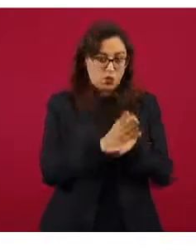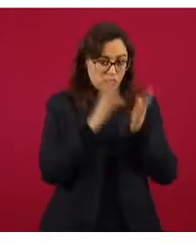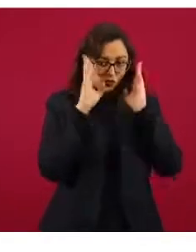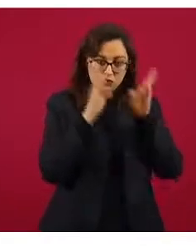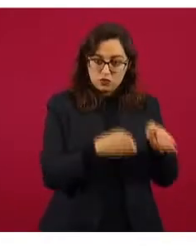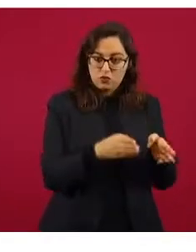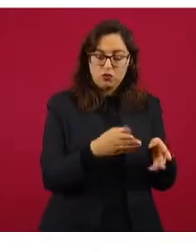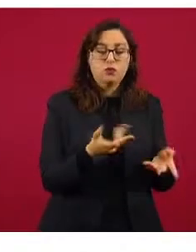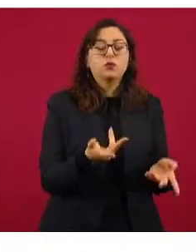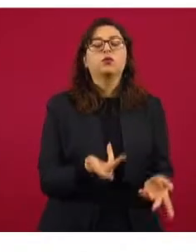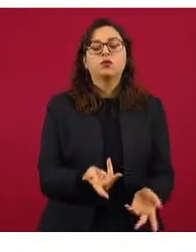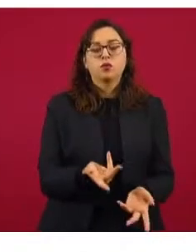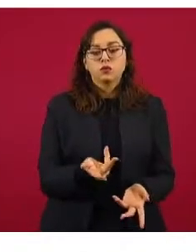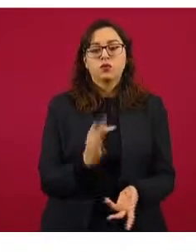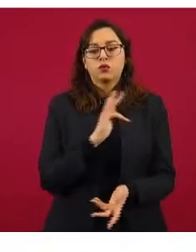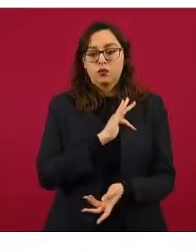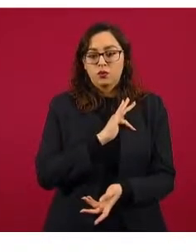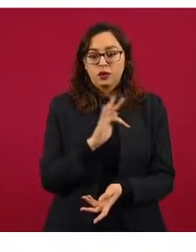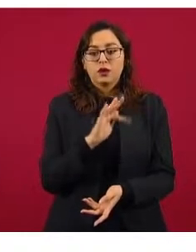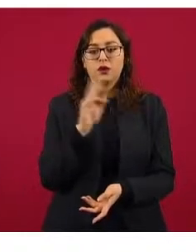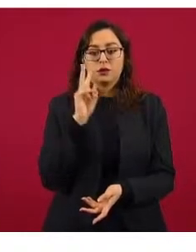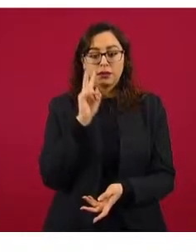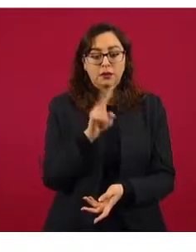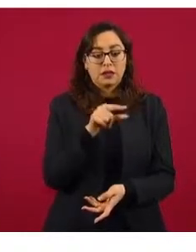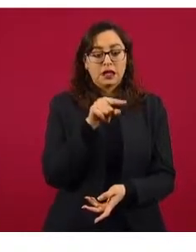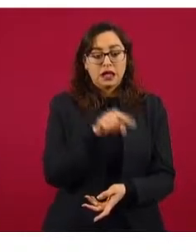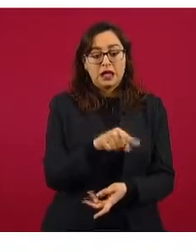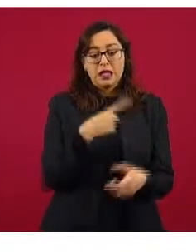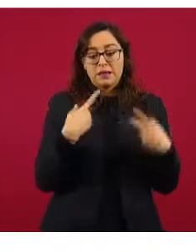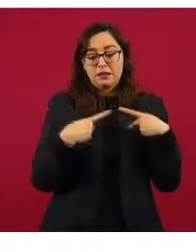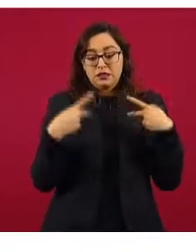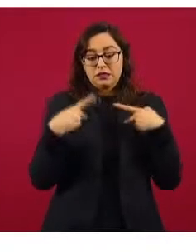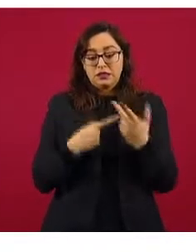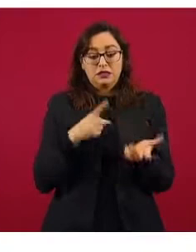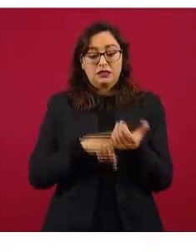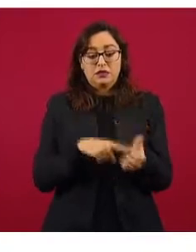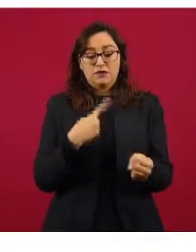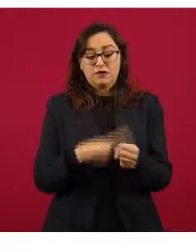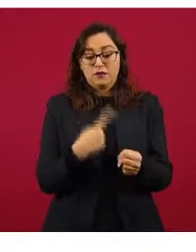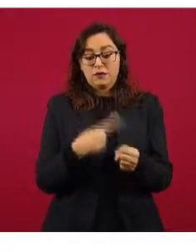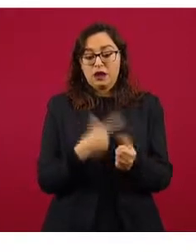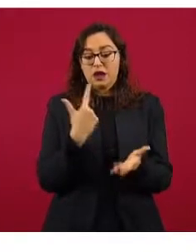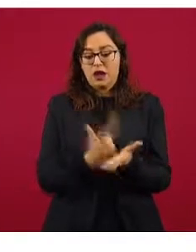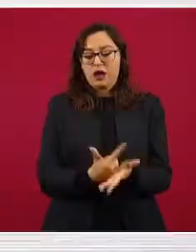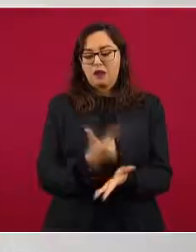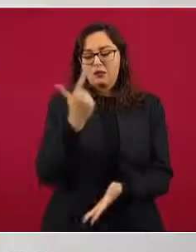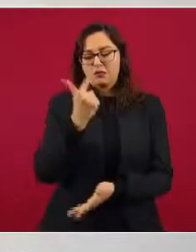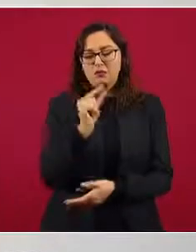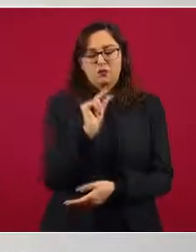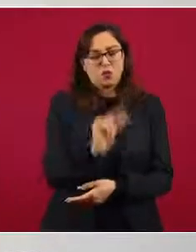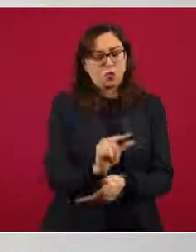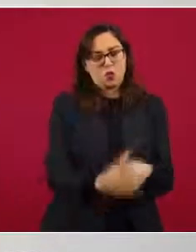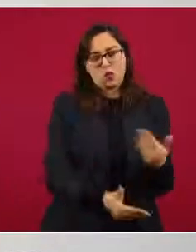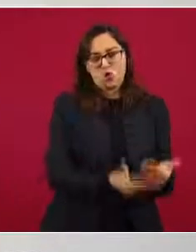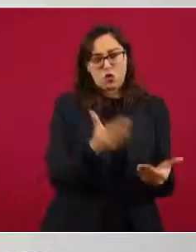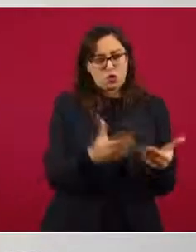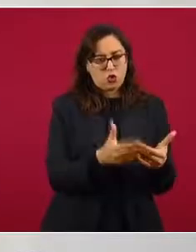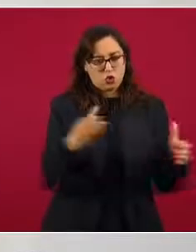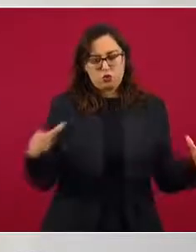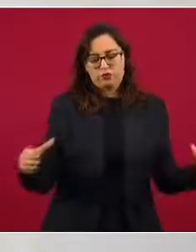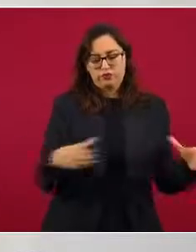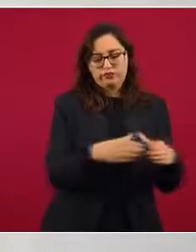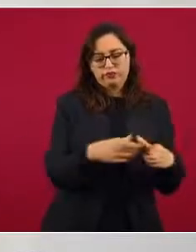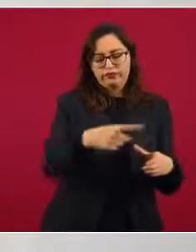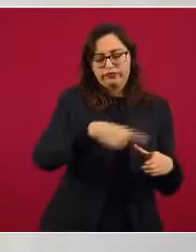enfermas. Estas personas críticamente enfermas afortunadamente son una minoría de las personas